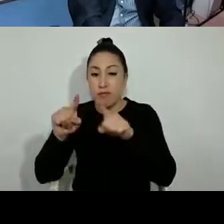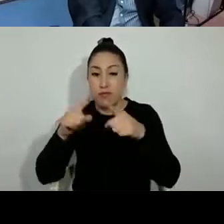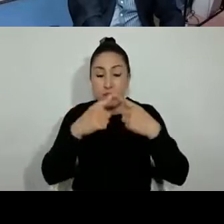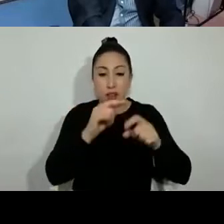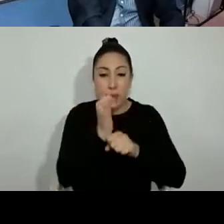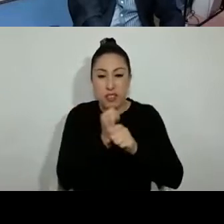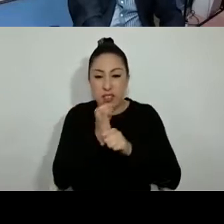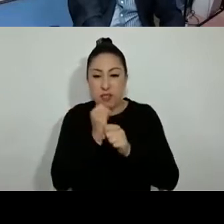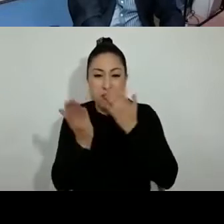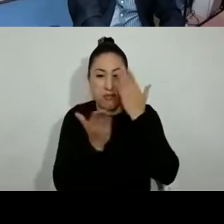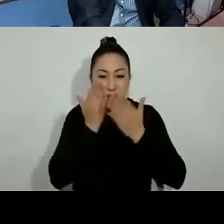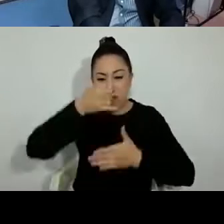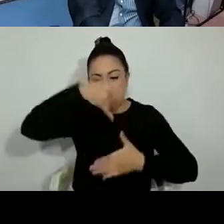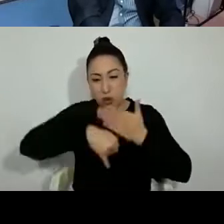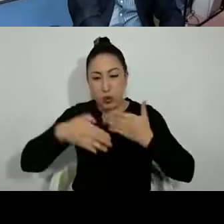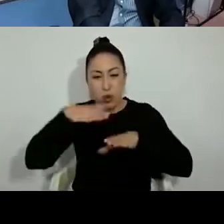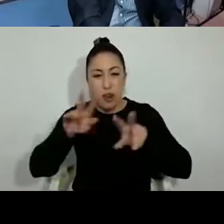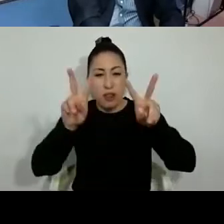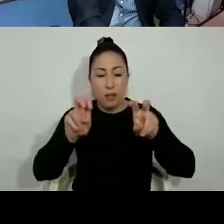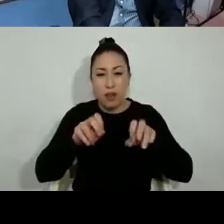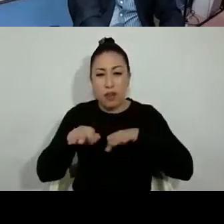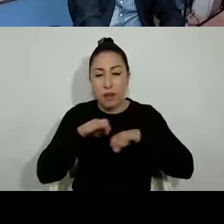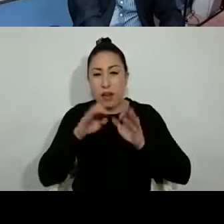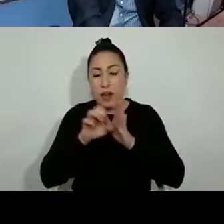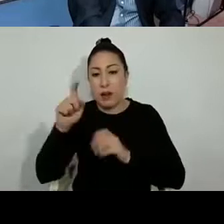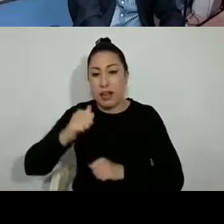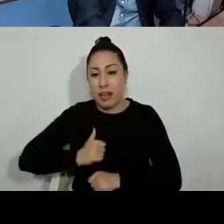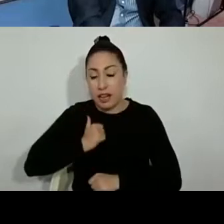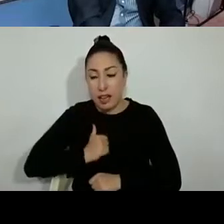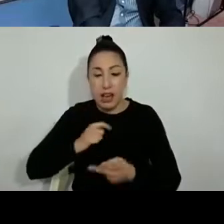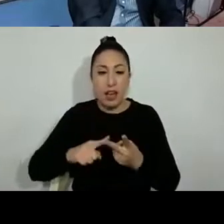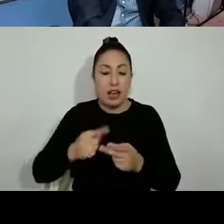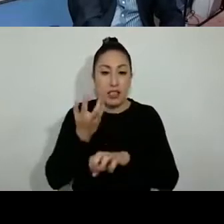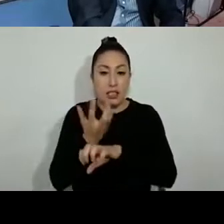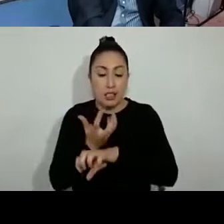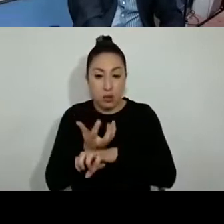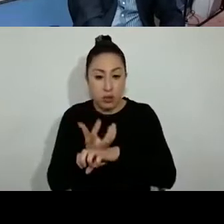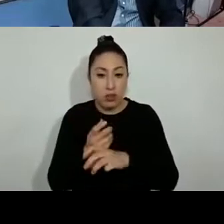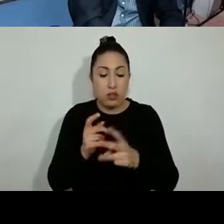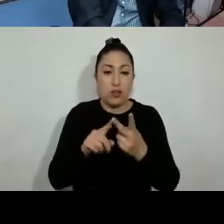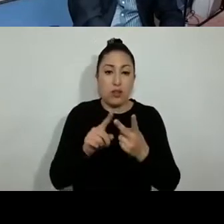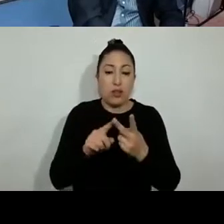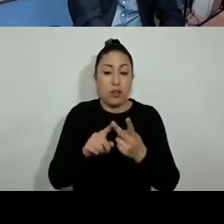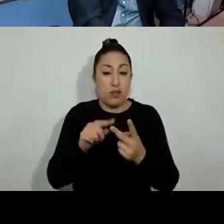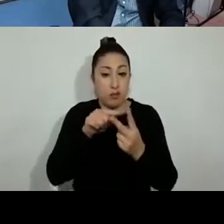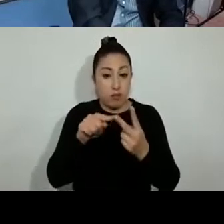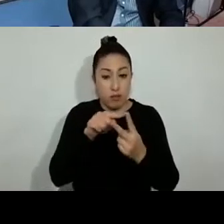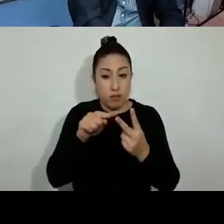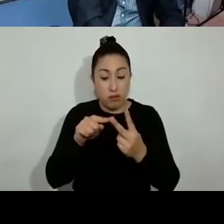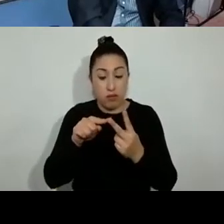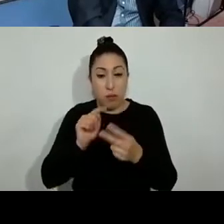estudiosos del trabajo de Canadá y de Estados Unidos, en los dos países hay